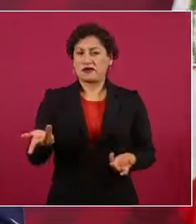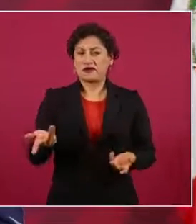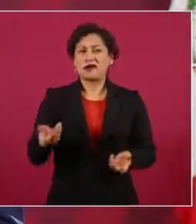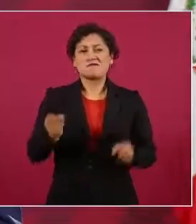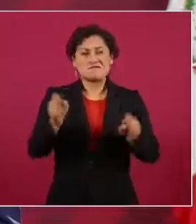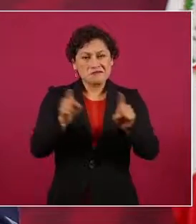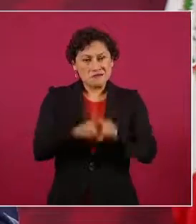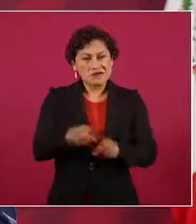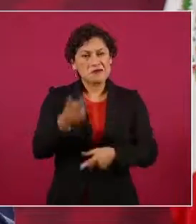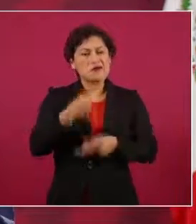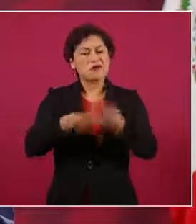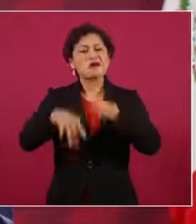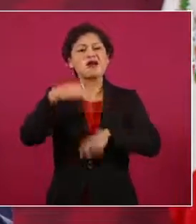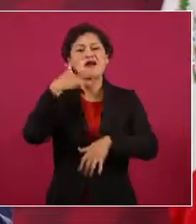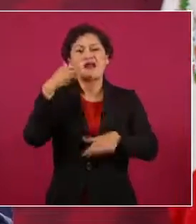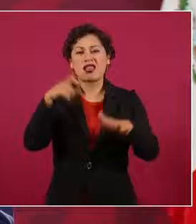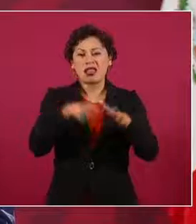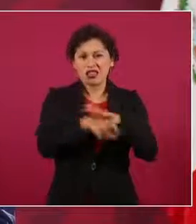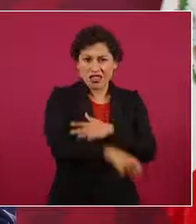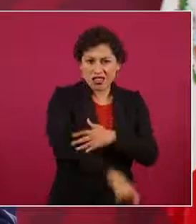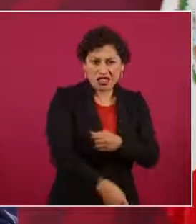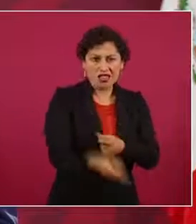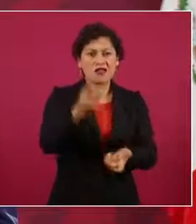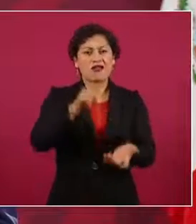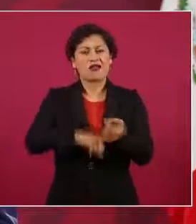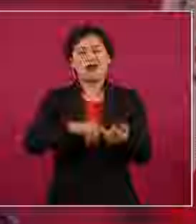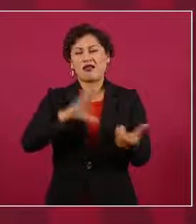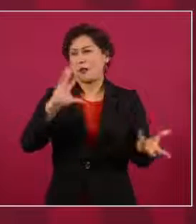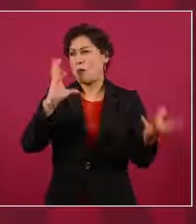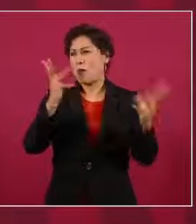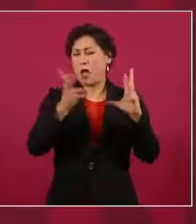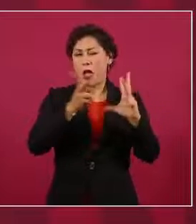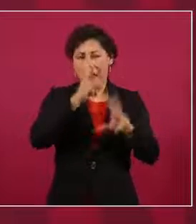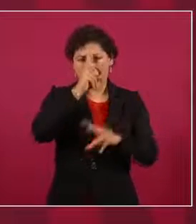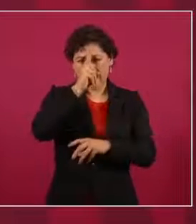corrupción, violencia.